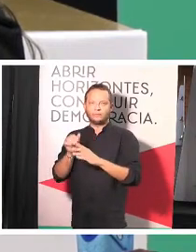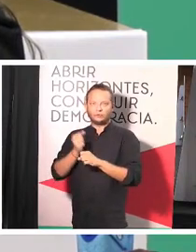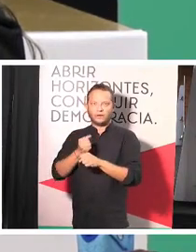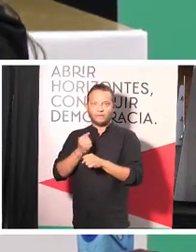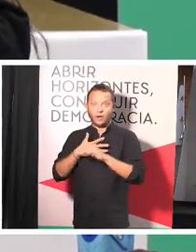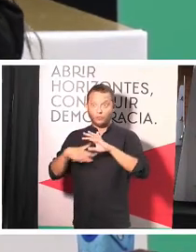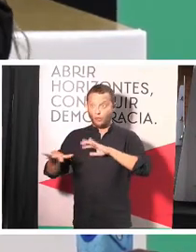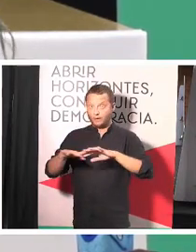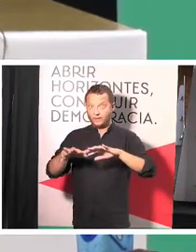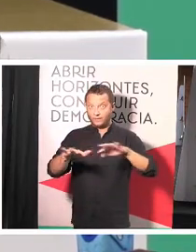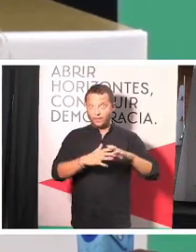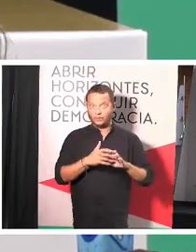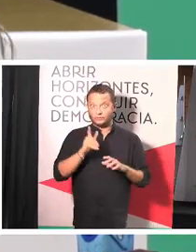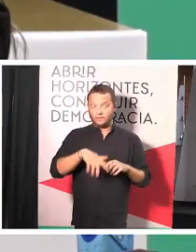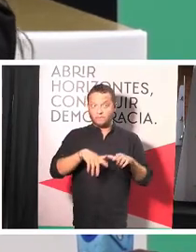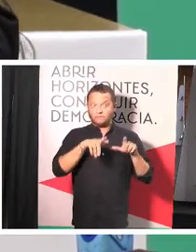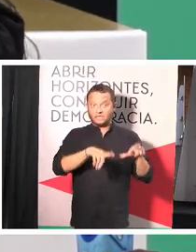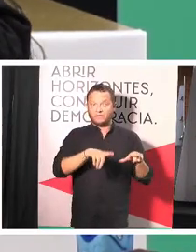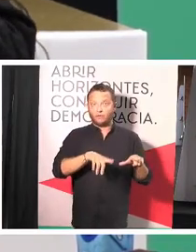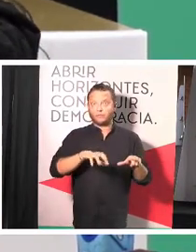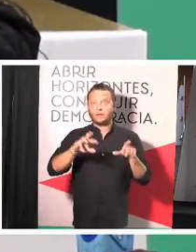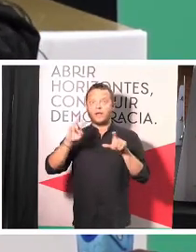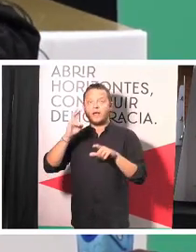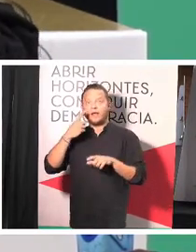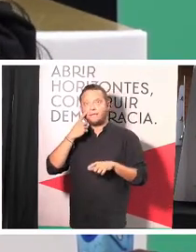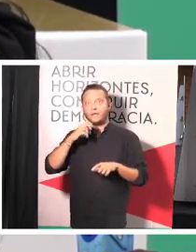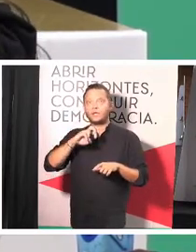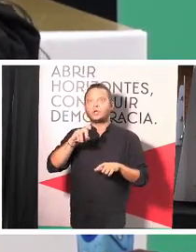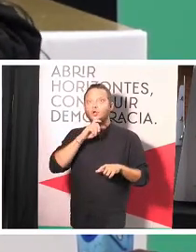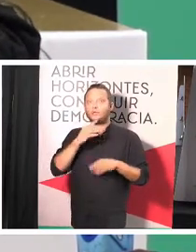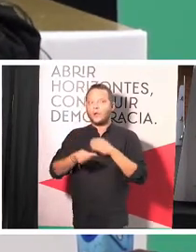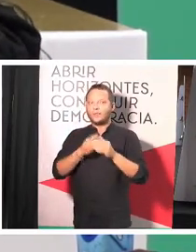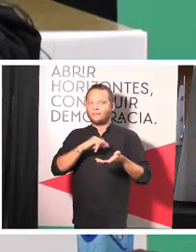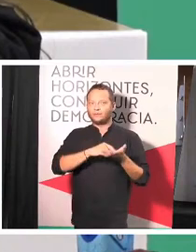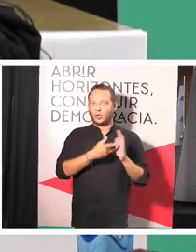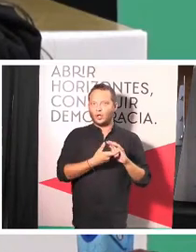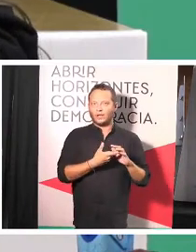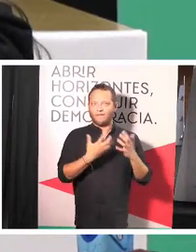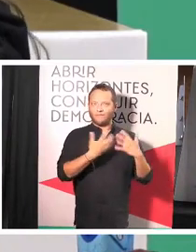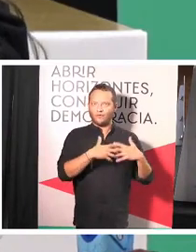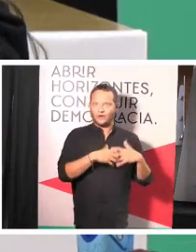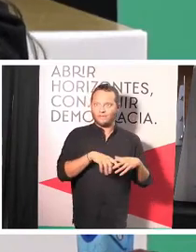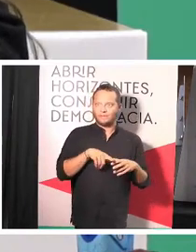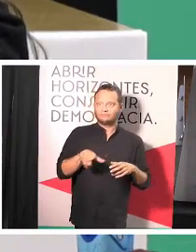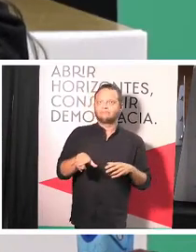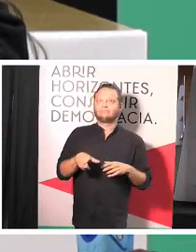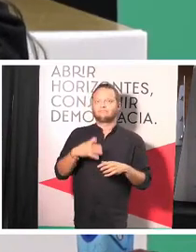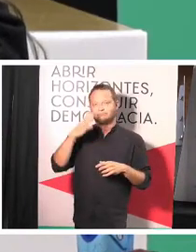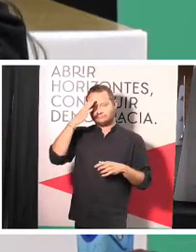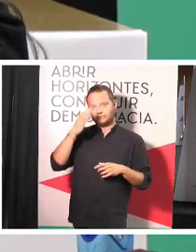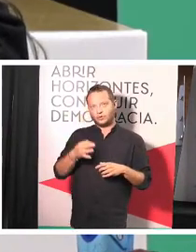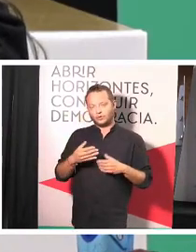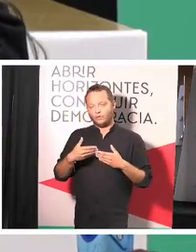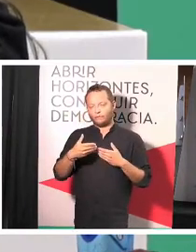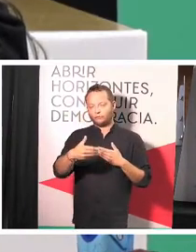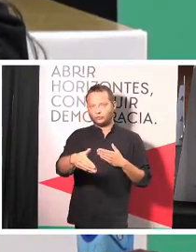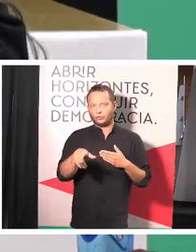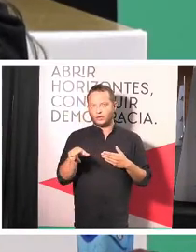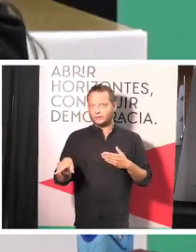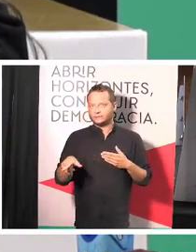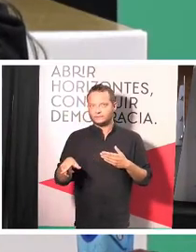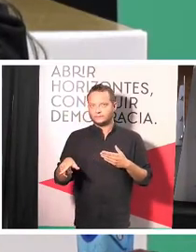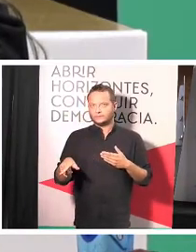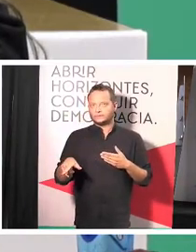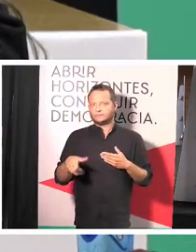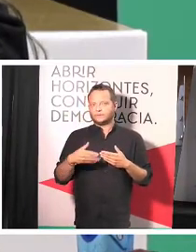vayan uberizando. Ha pasado de una plataforma a otra a ver que esta metodología funcionaba, pero creo que es a lo que nos vamos a